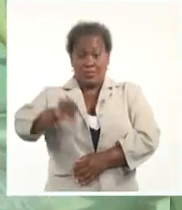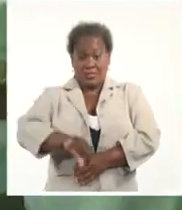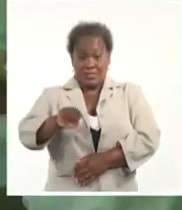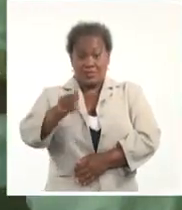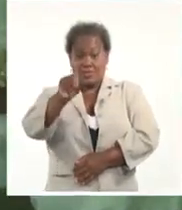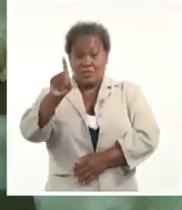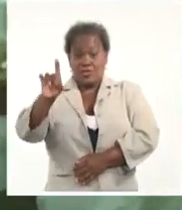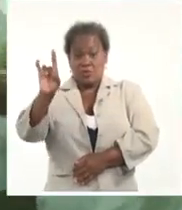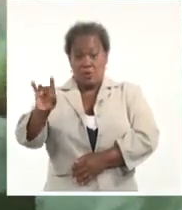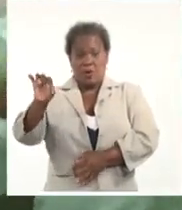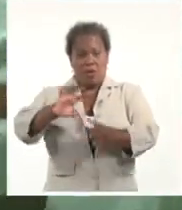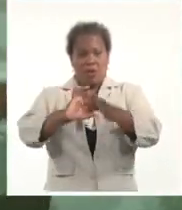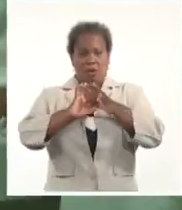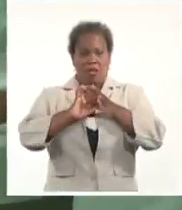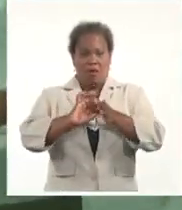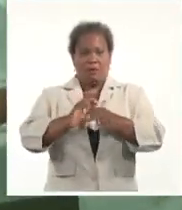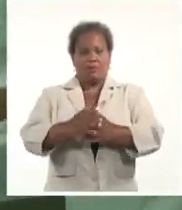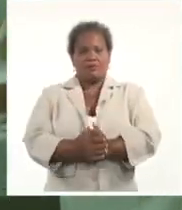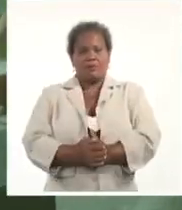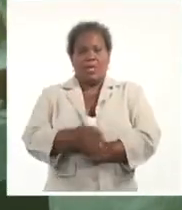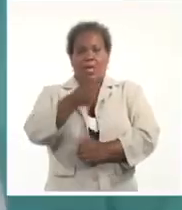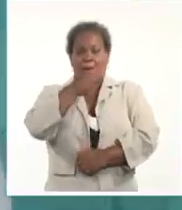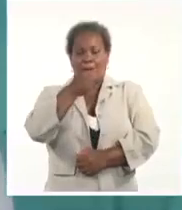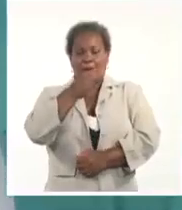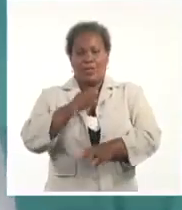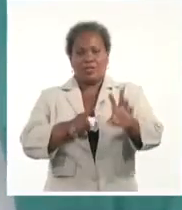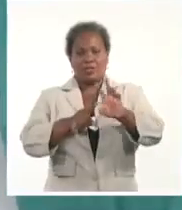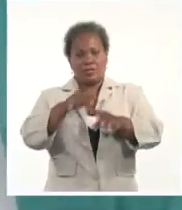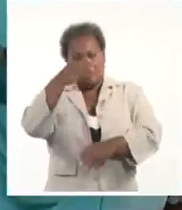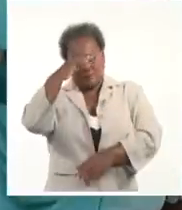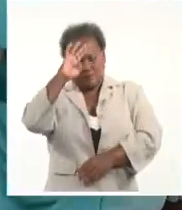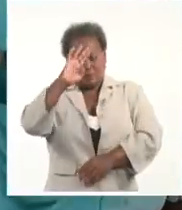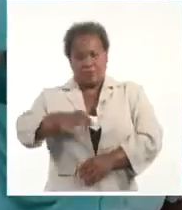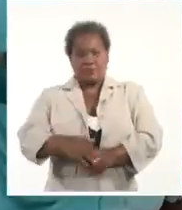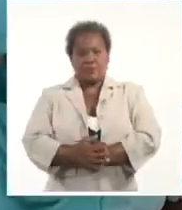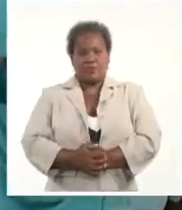119 graves. Hilda Suárez, Sistema Informativo de la Televisión Cubana.